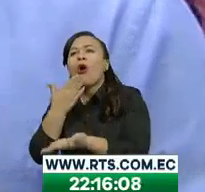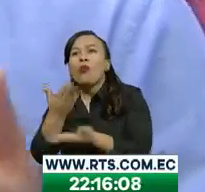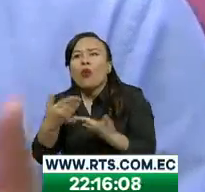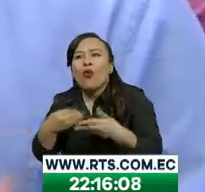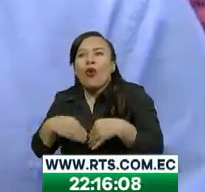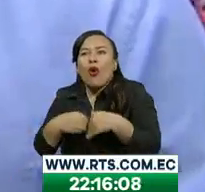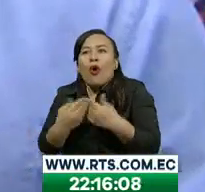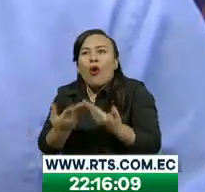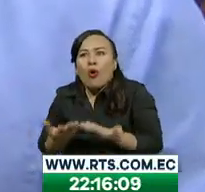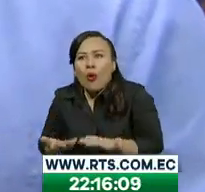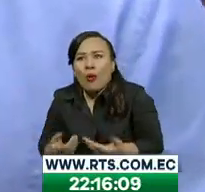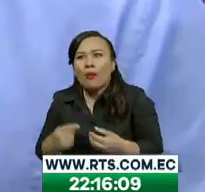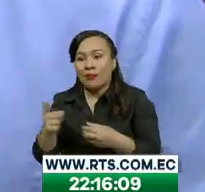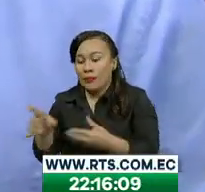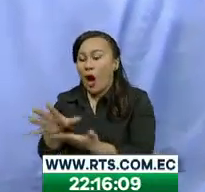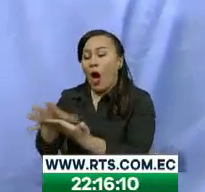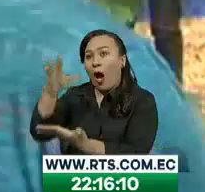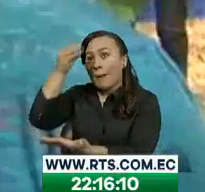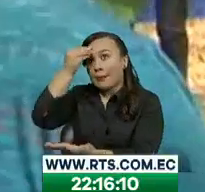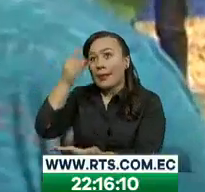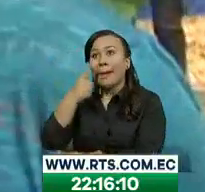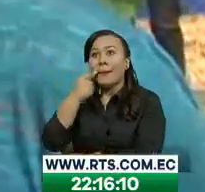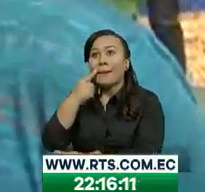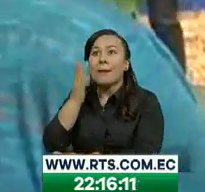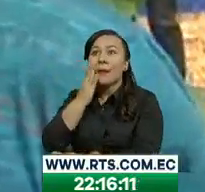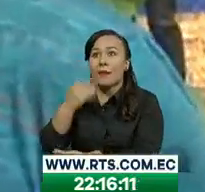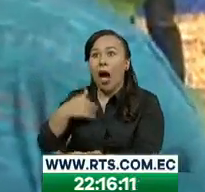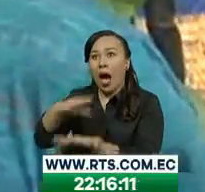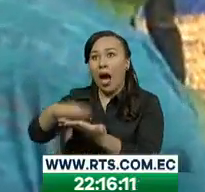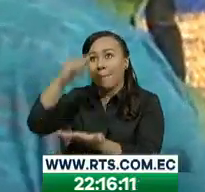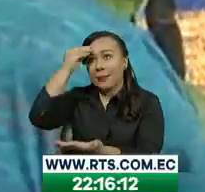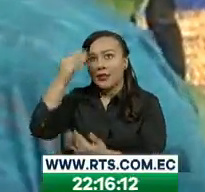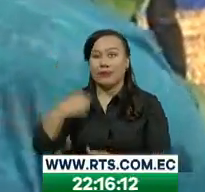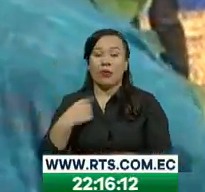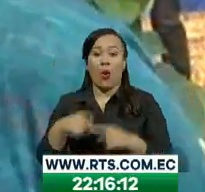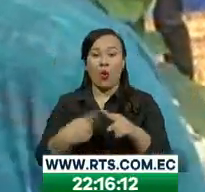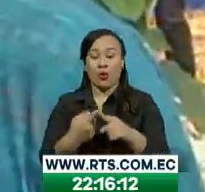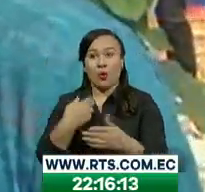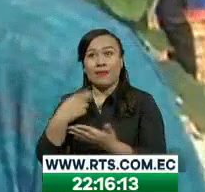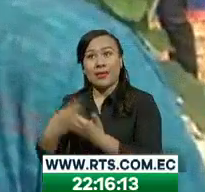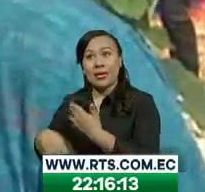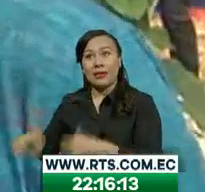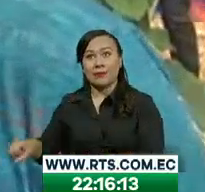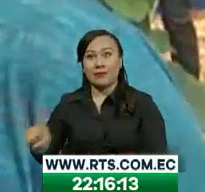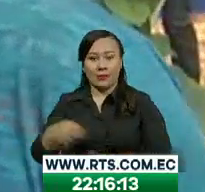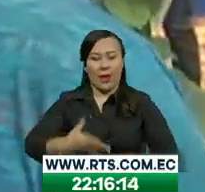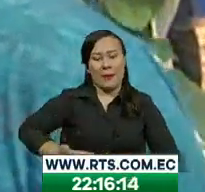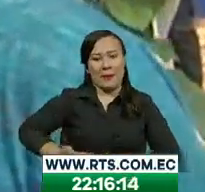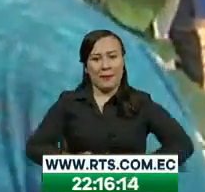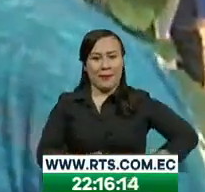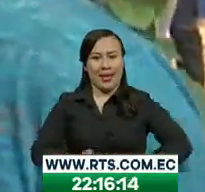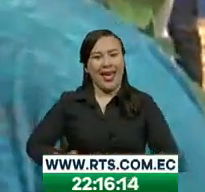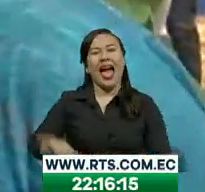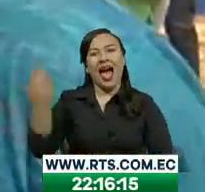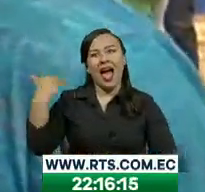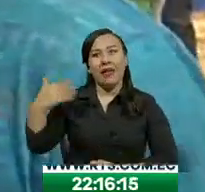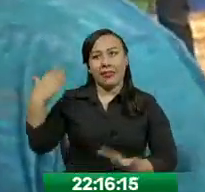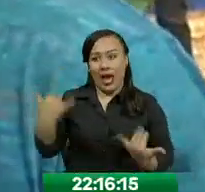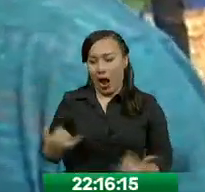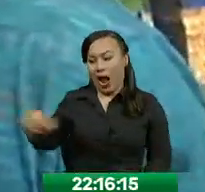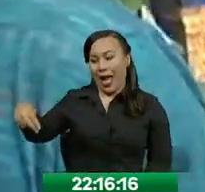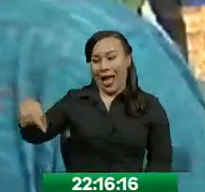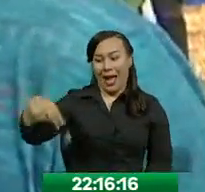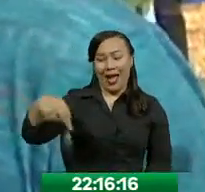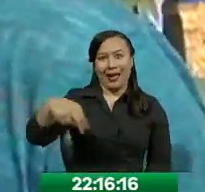puedan replicar estas terapias en sus casas. Él cuando vino aquí a las terapias, pues yo lo traje en brazos. Gracias a Dios ya